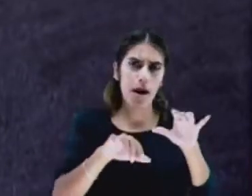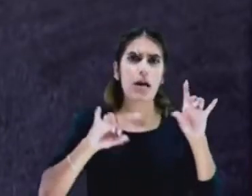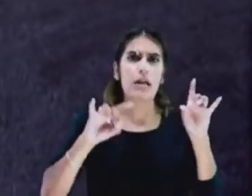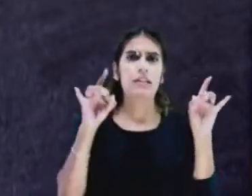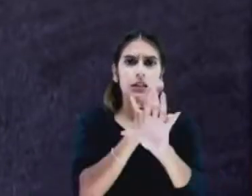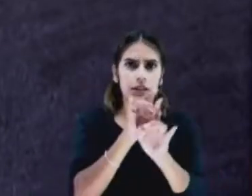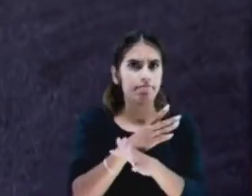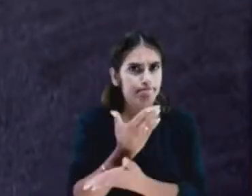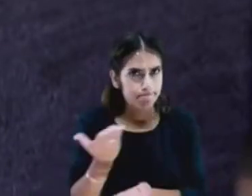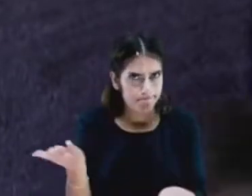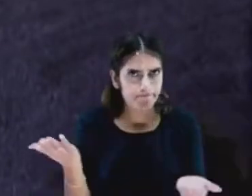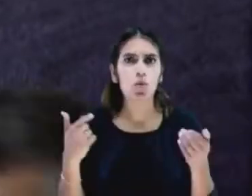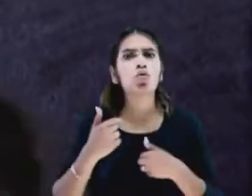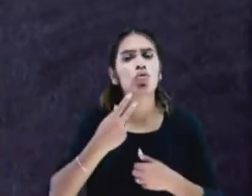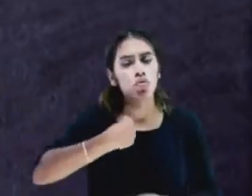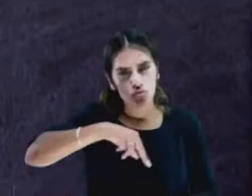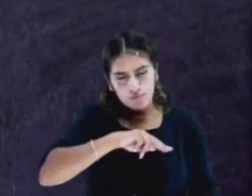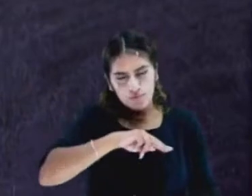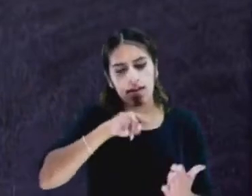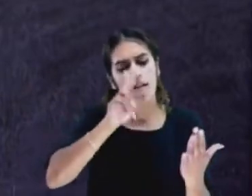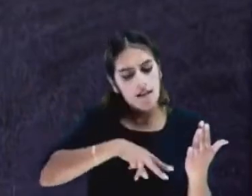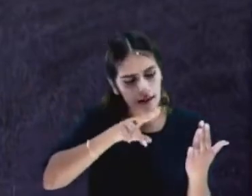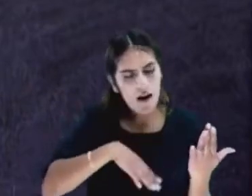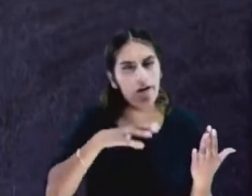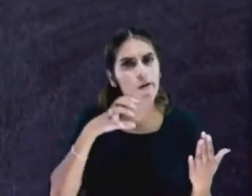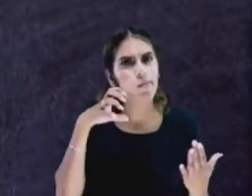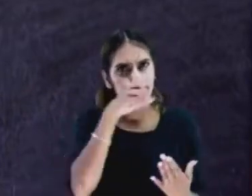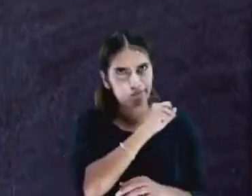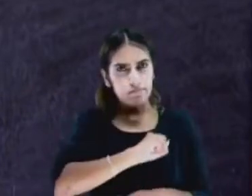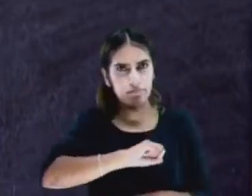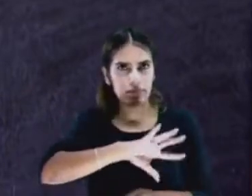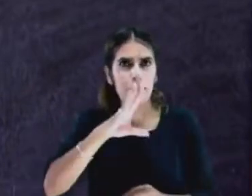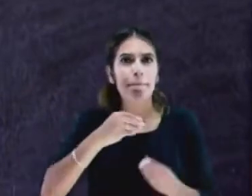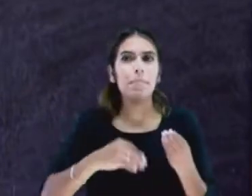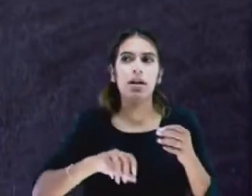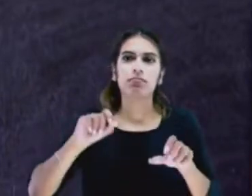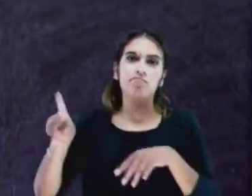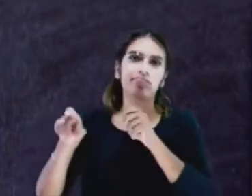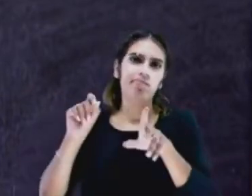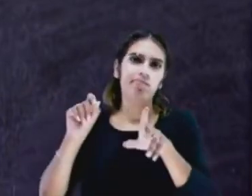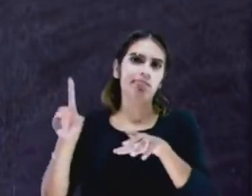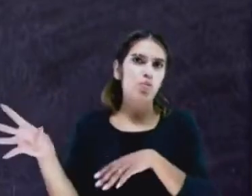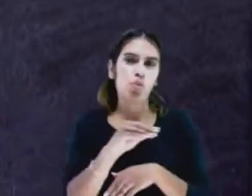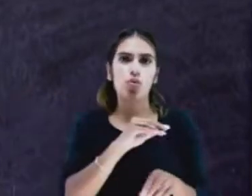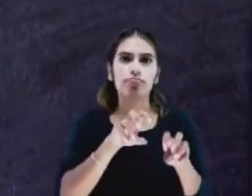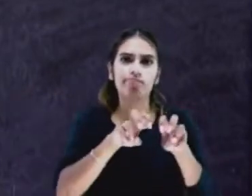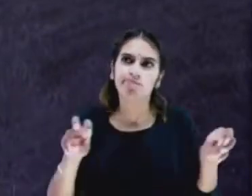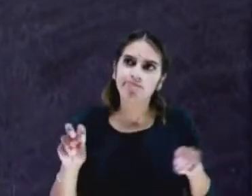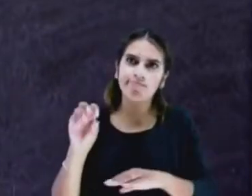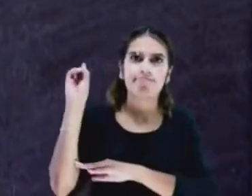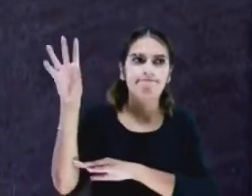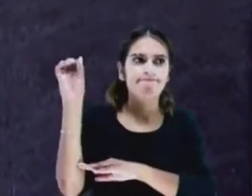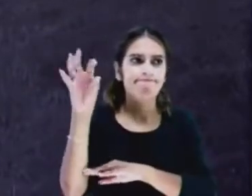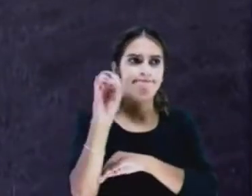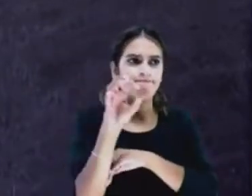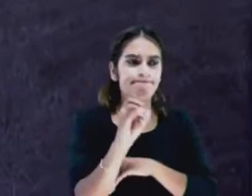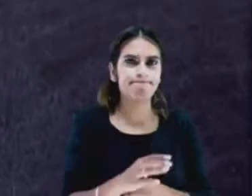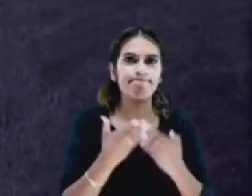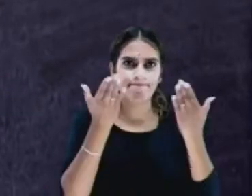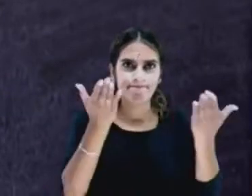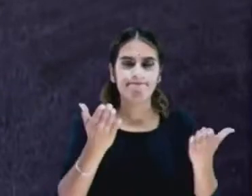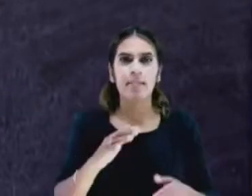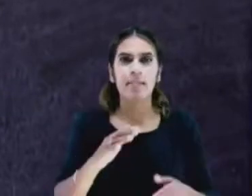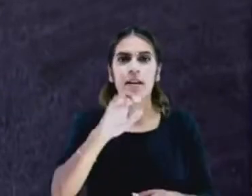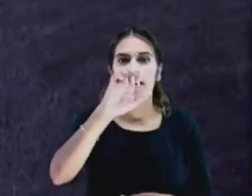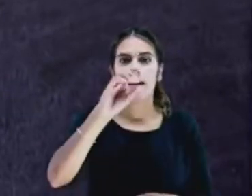estamos revisando las estamos teniendo en cuenta para formularse las a todos los conferenciantes doctor édgar gonzález